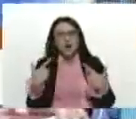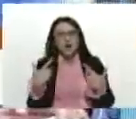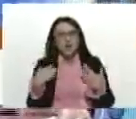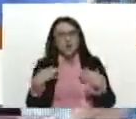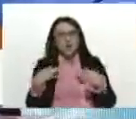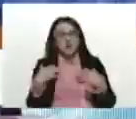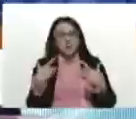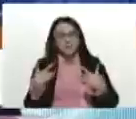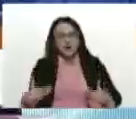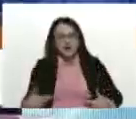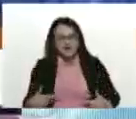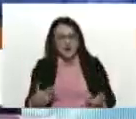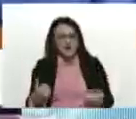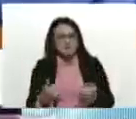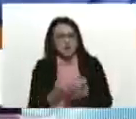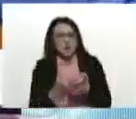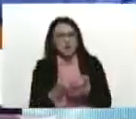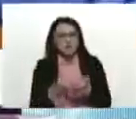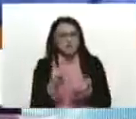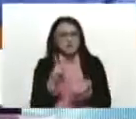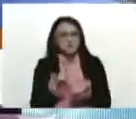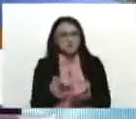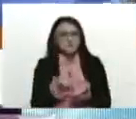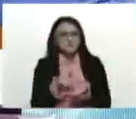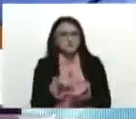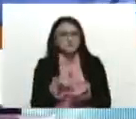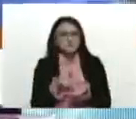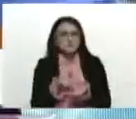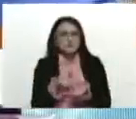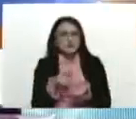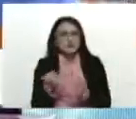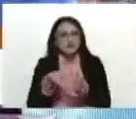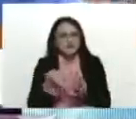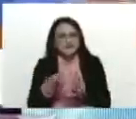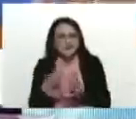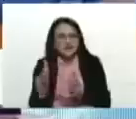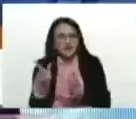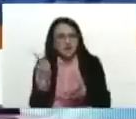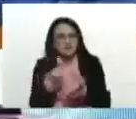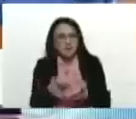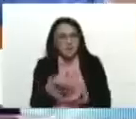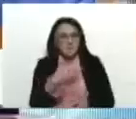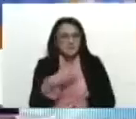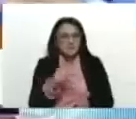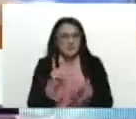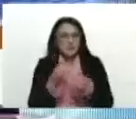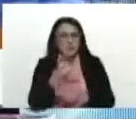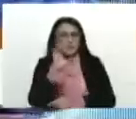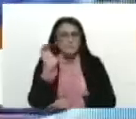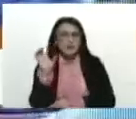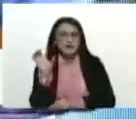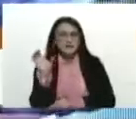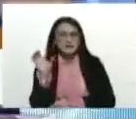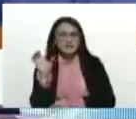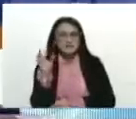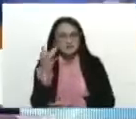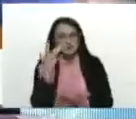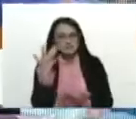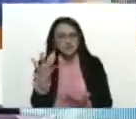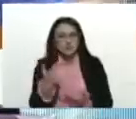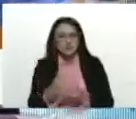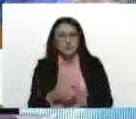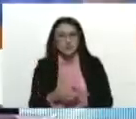y se apostaron en la frontera de un país hermano vecino presidente de algunos países para presenciar